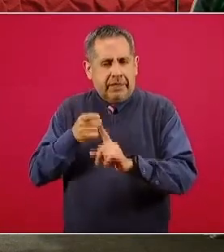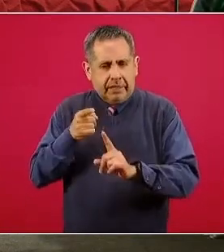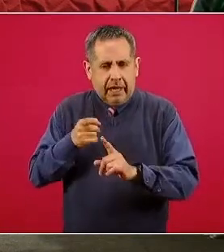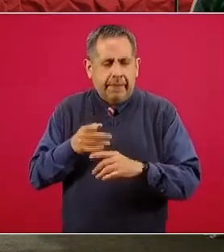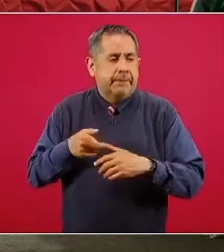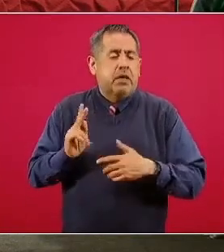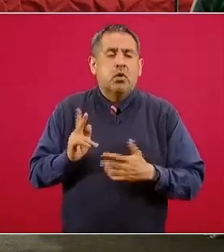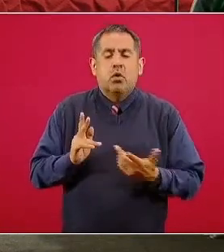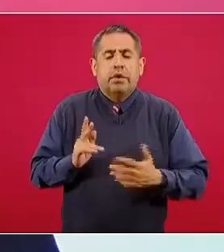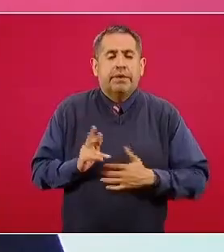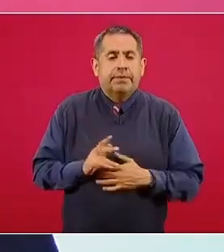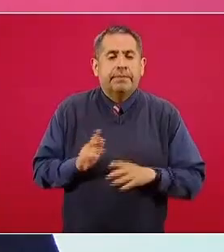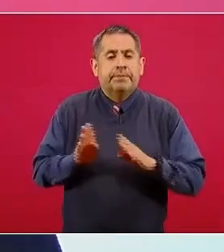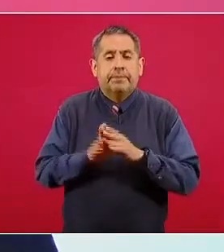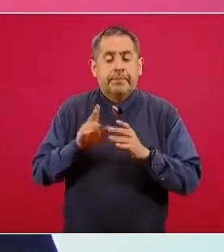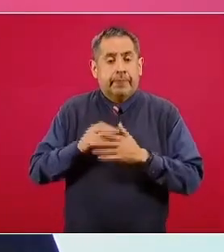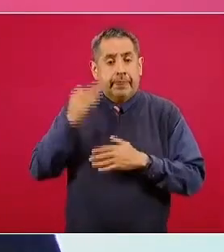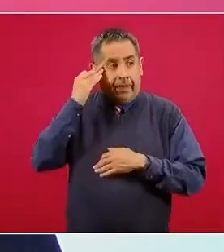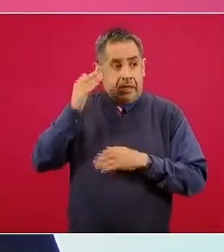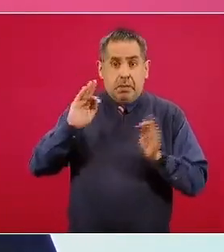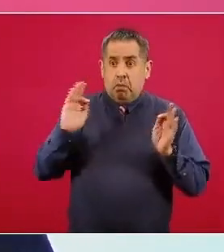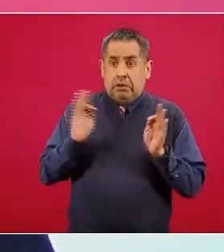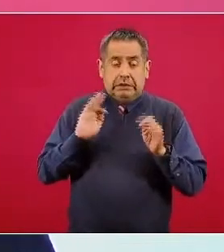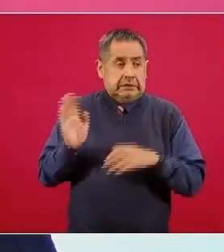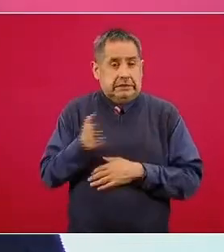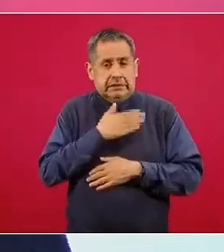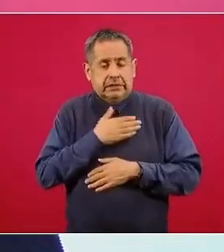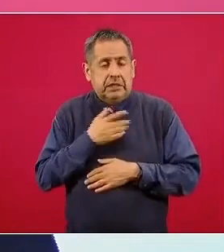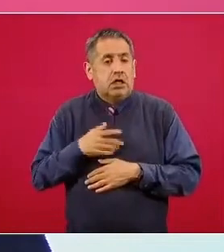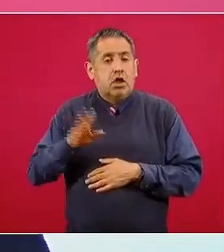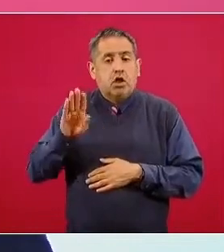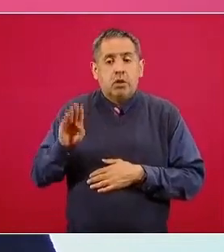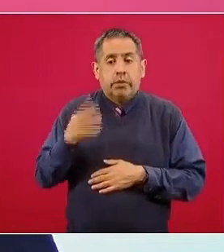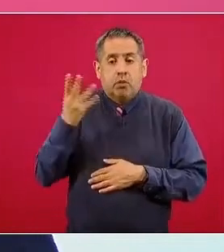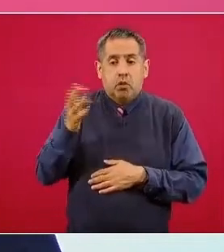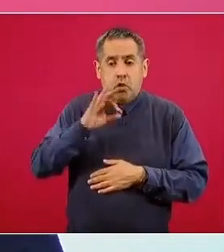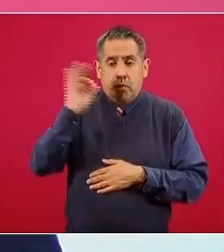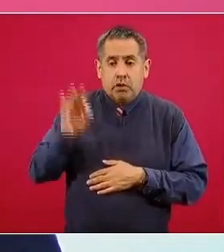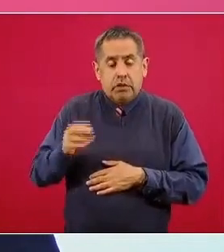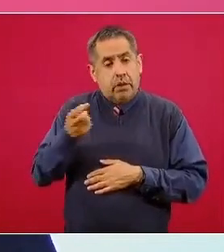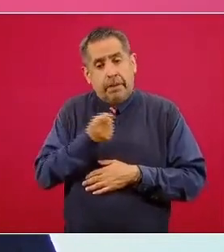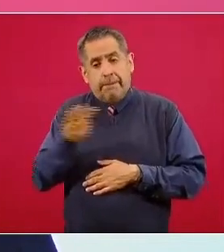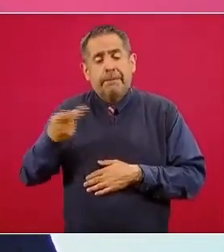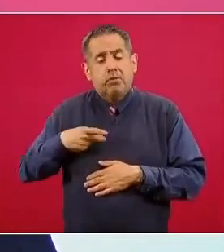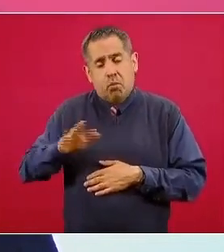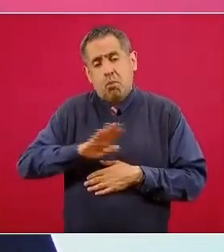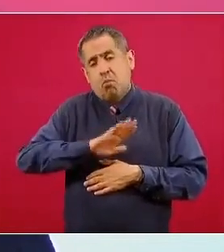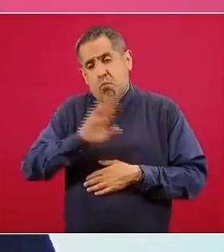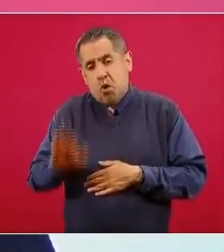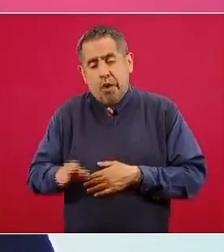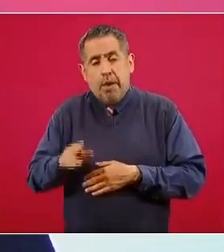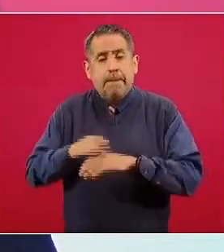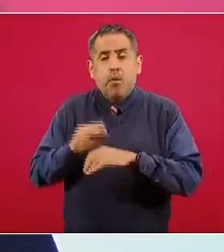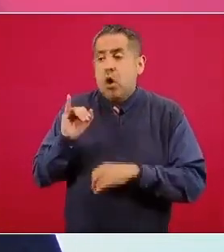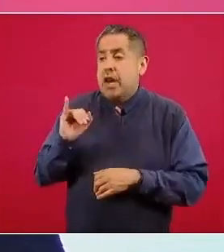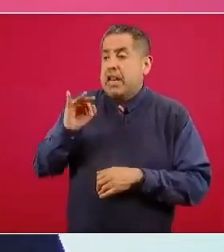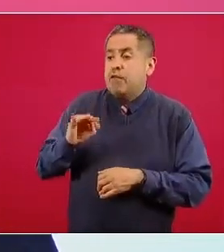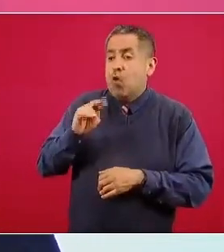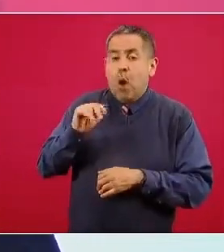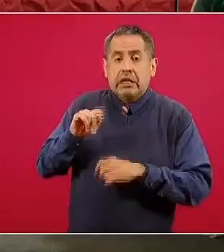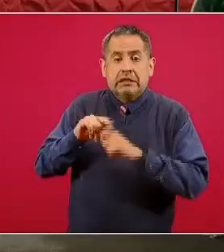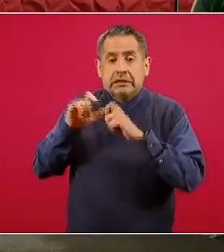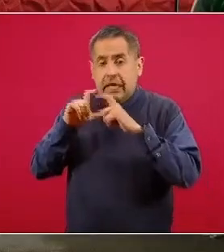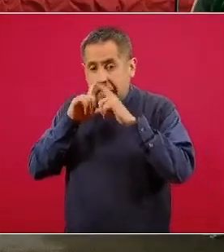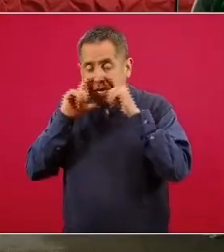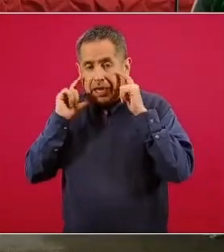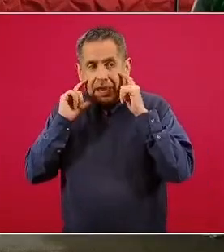embargo, en la temporada invernal anterior, el 94% de las defunciones por influenza fueron en